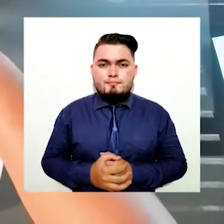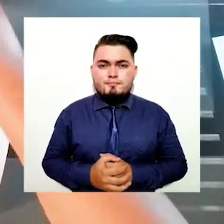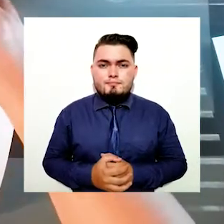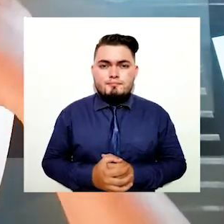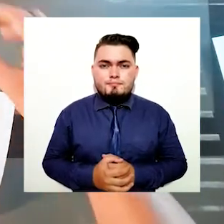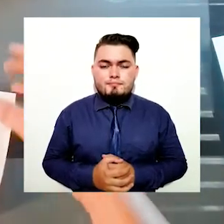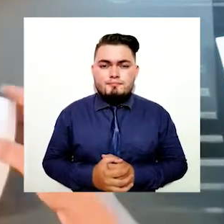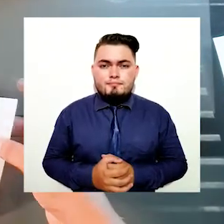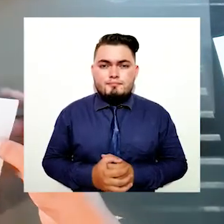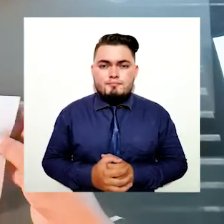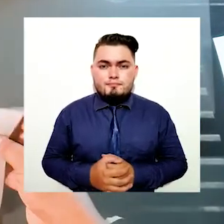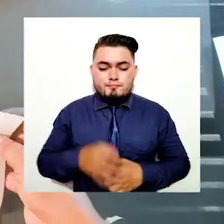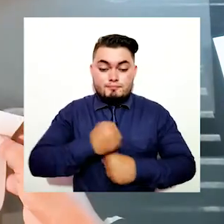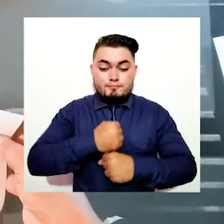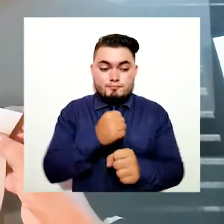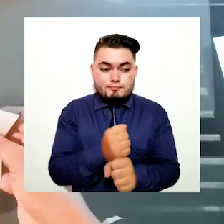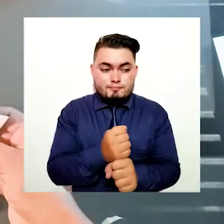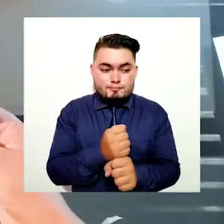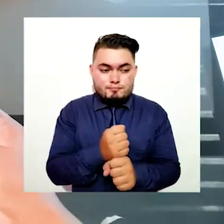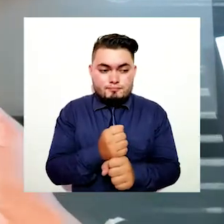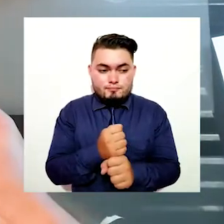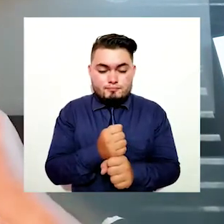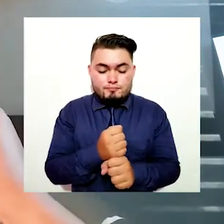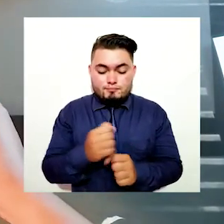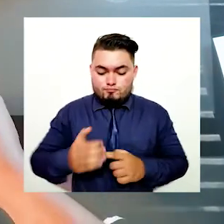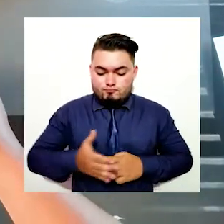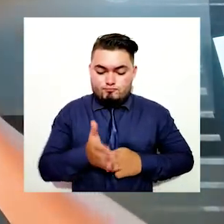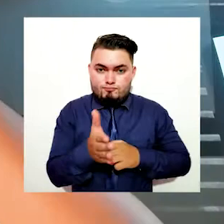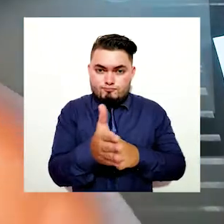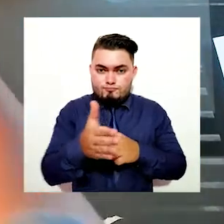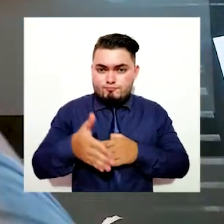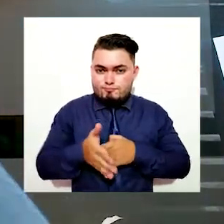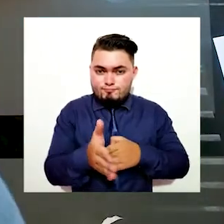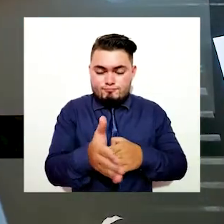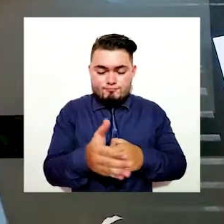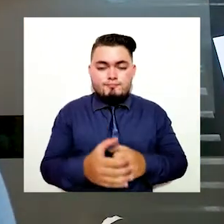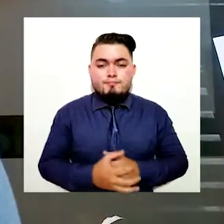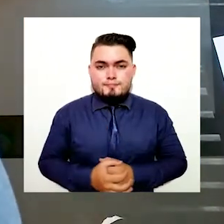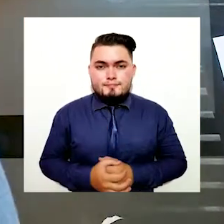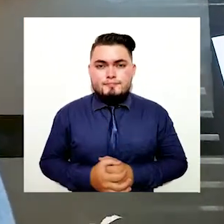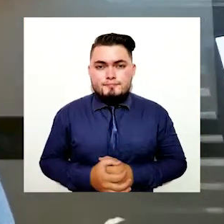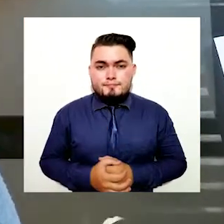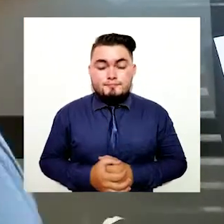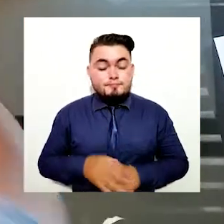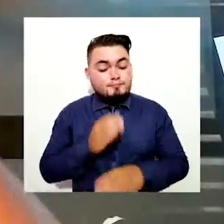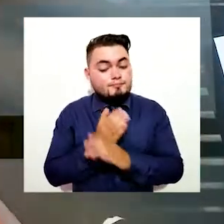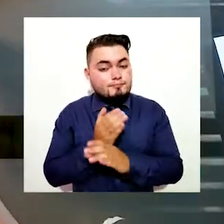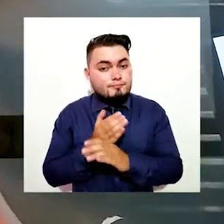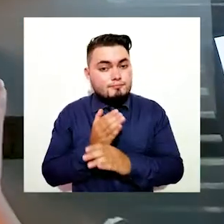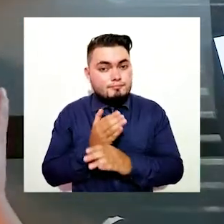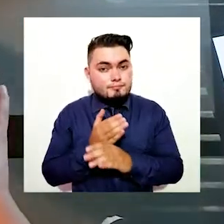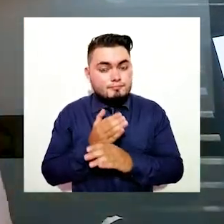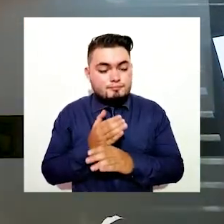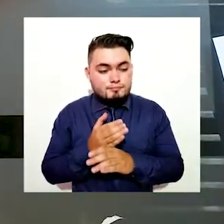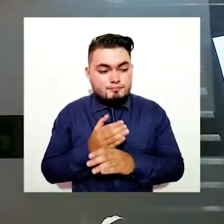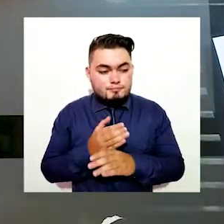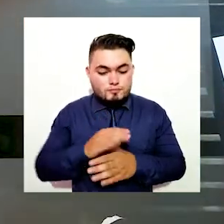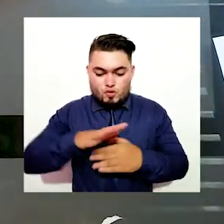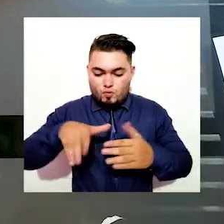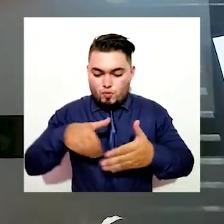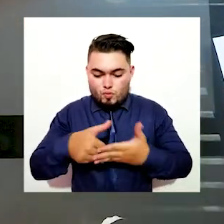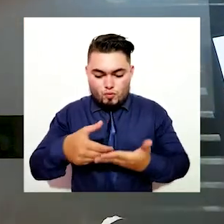para hacer la parte interna de nuestro pez. Vamos a tener cuidado también de no